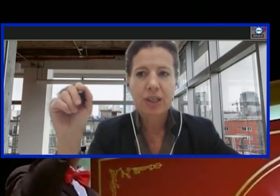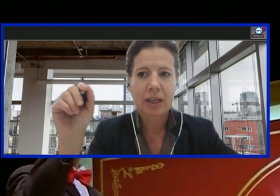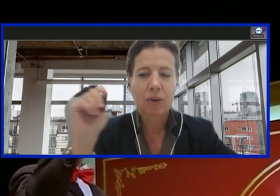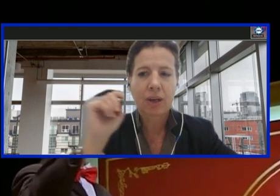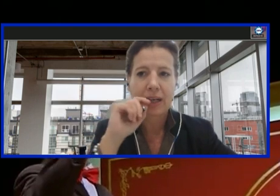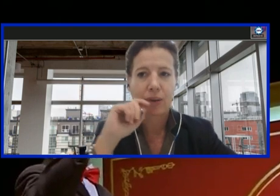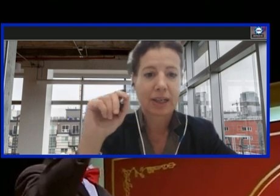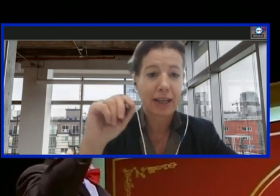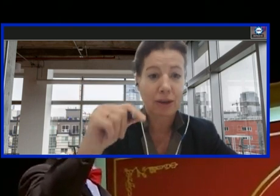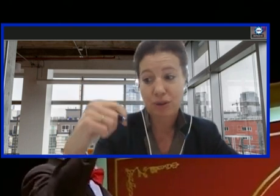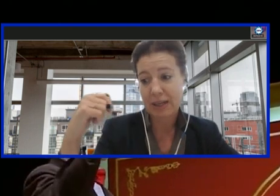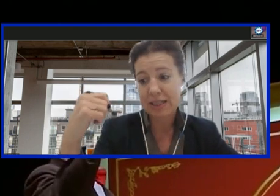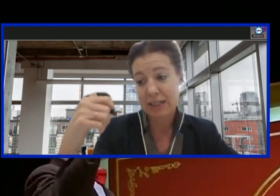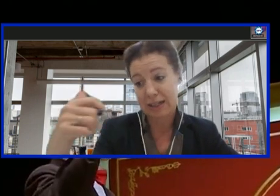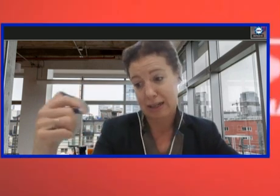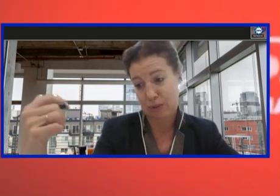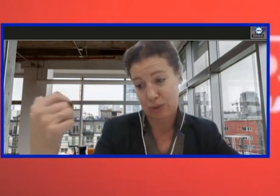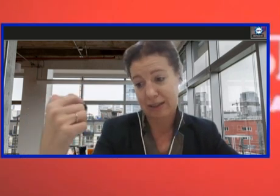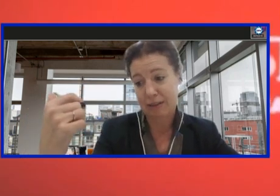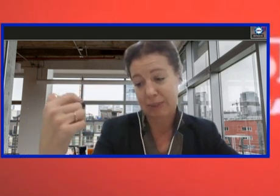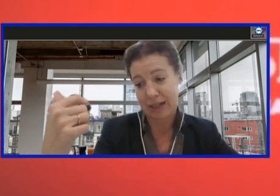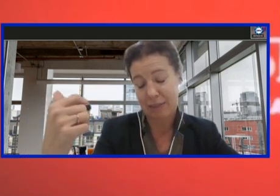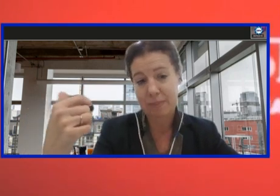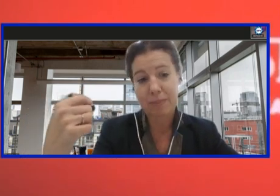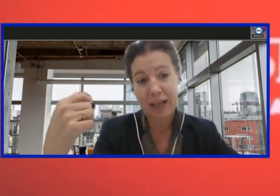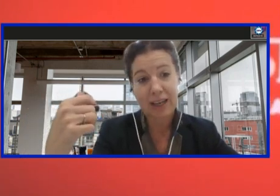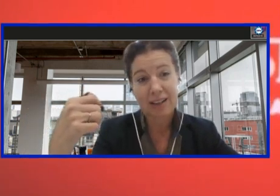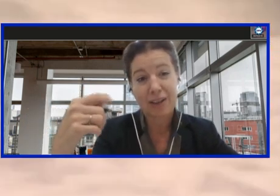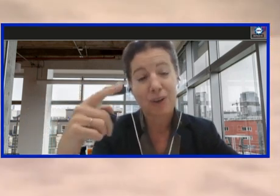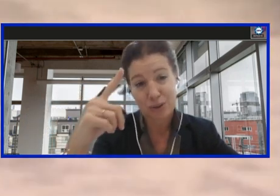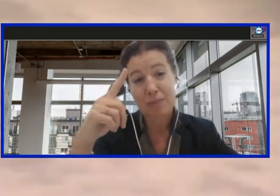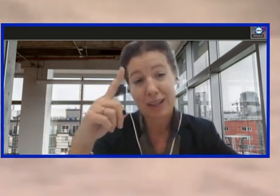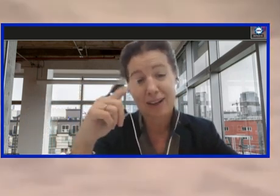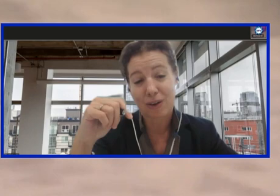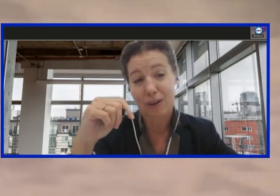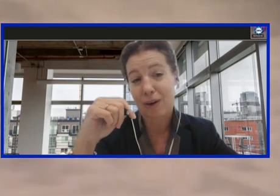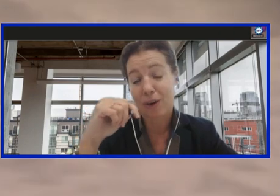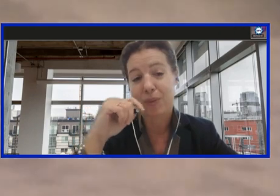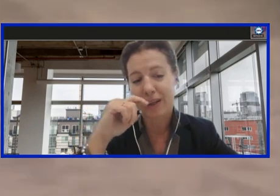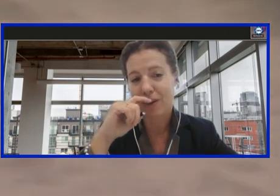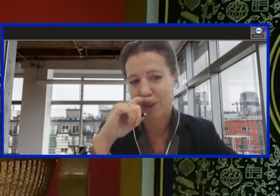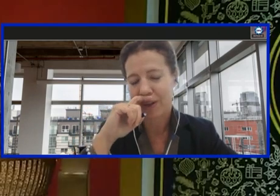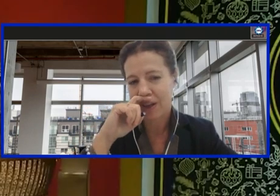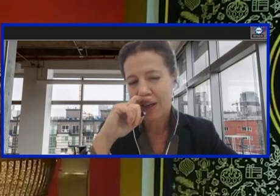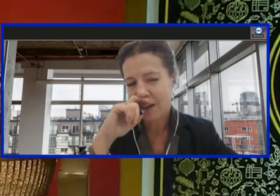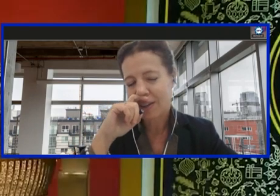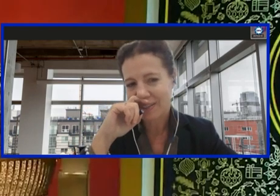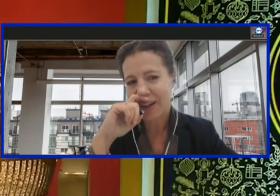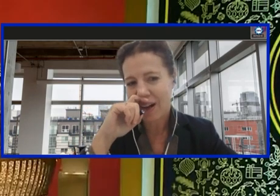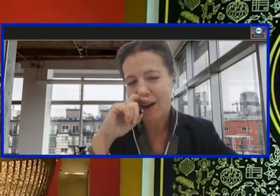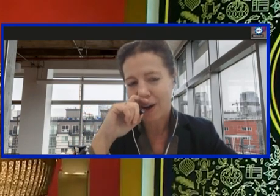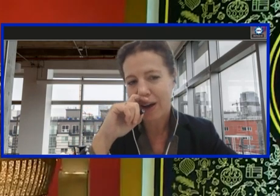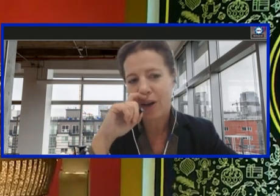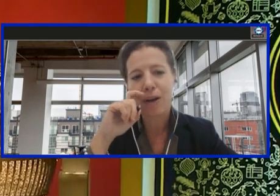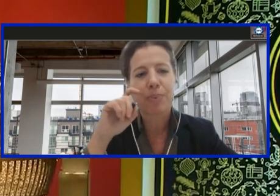tipos que cogen la lotería de los demás y la utilizan para blanquear dinero. Eso también hay que recordarlo en un día como hoy, ¿no? Sí, sí,